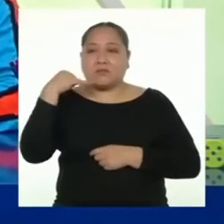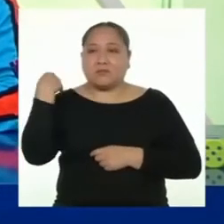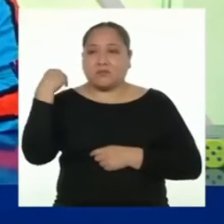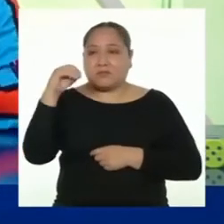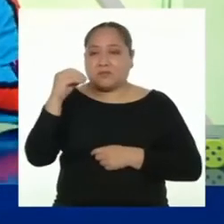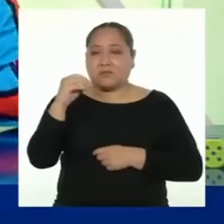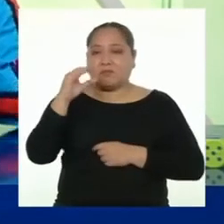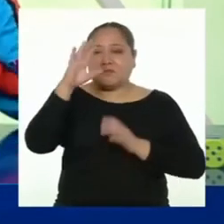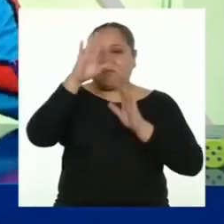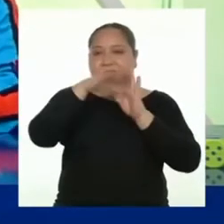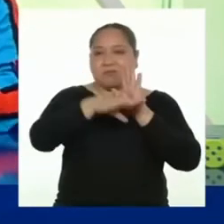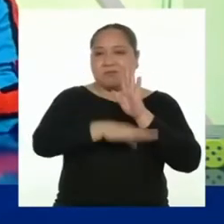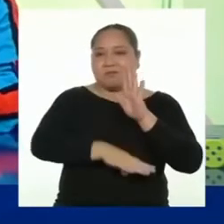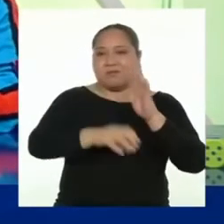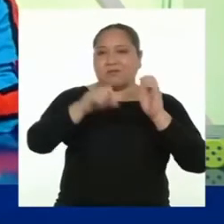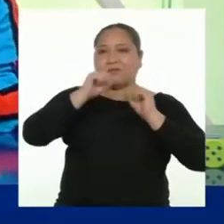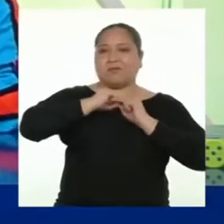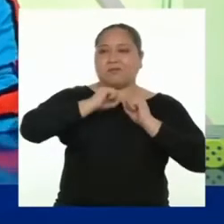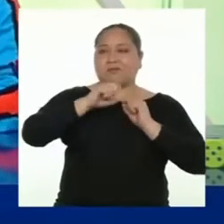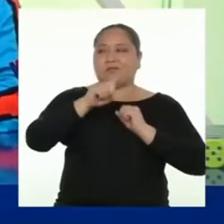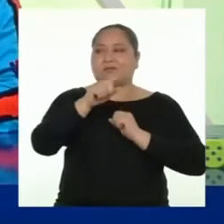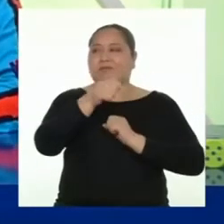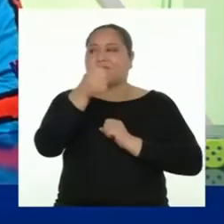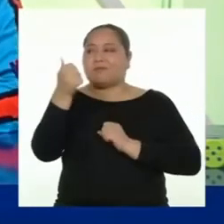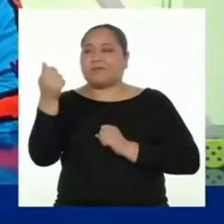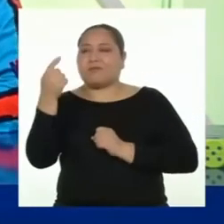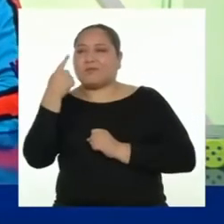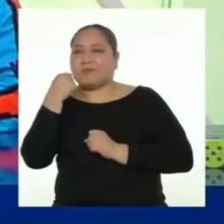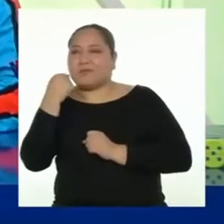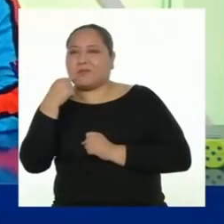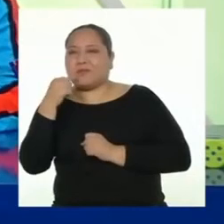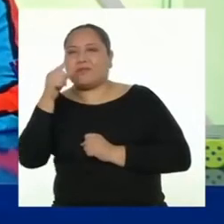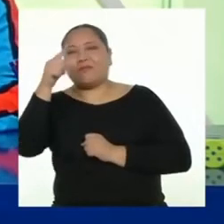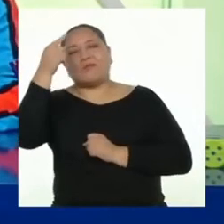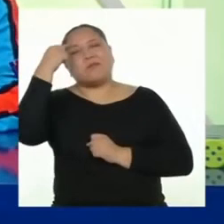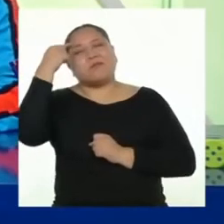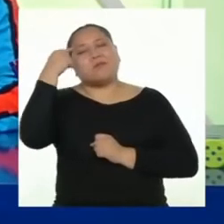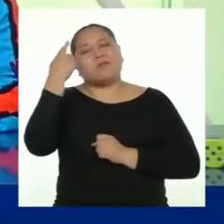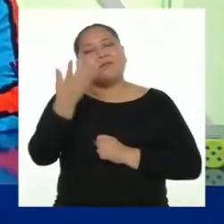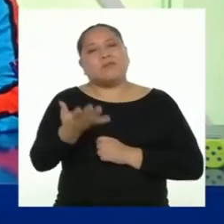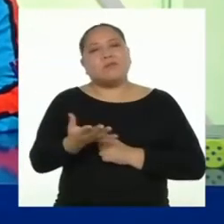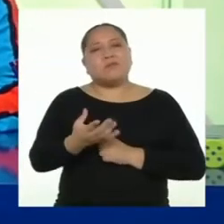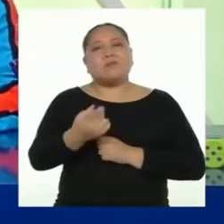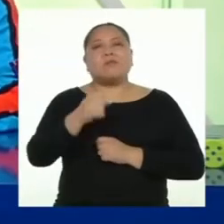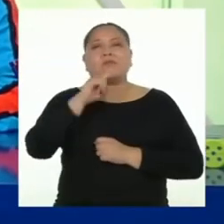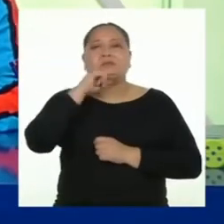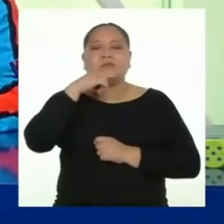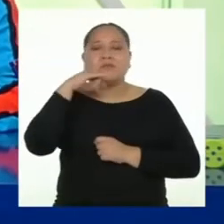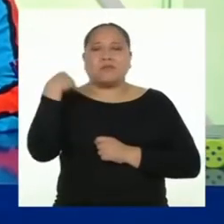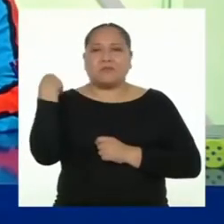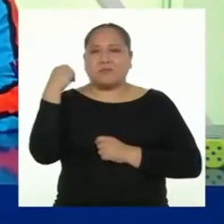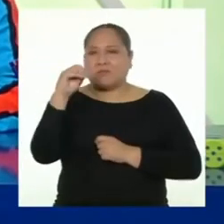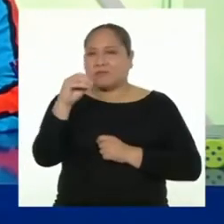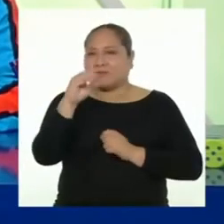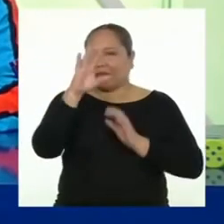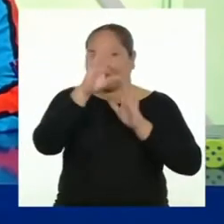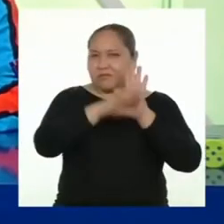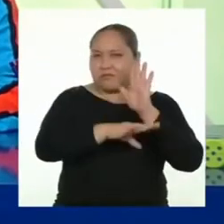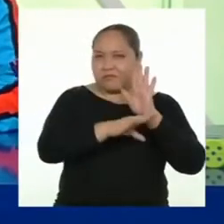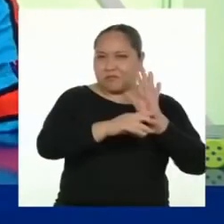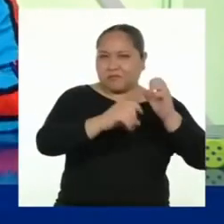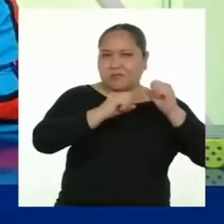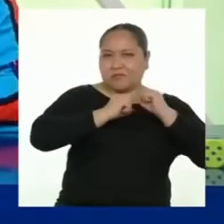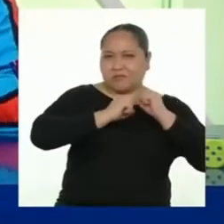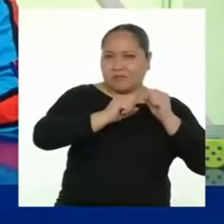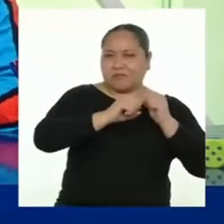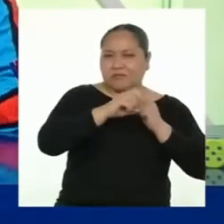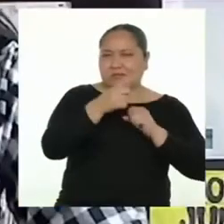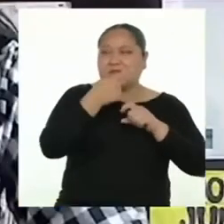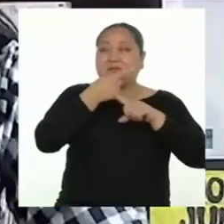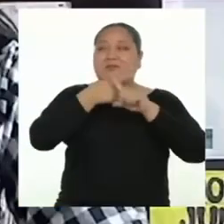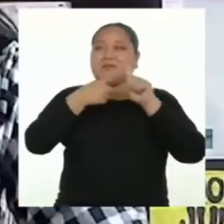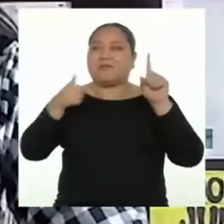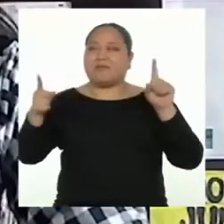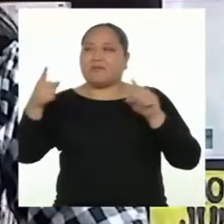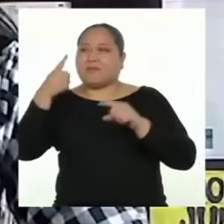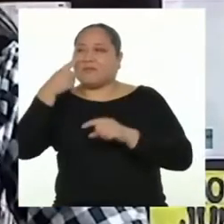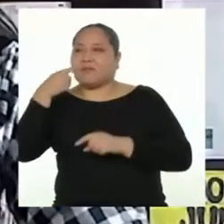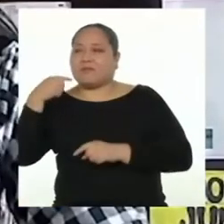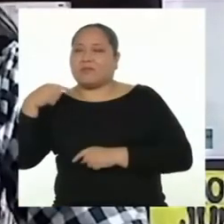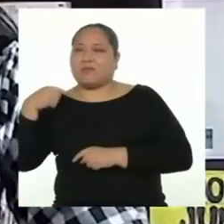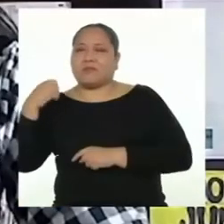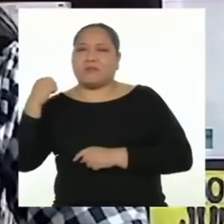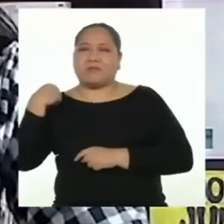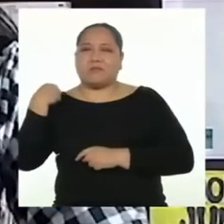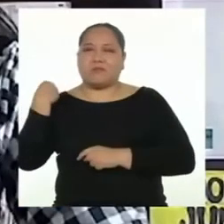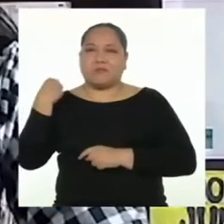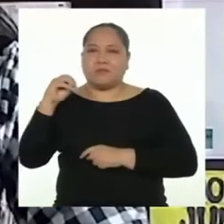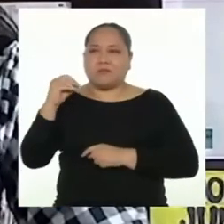menos actividad física que sus pares varones. ¿Por qué crees que las adolescentes realizan menos actividad física y deportiva que los varones?